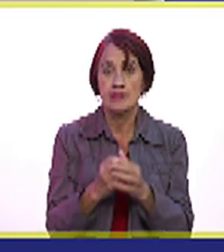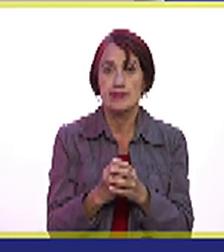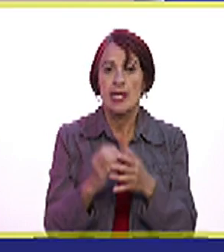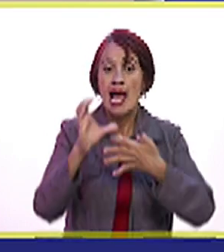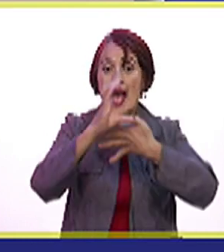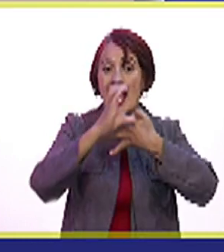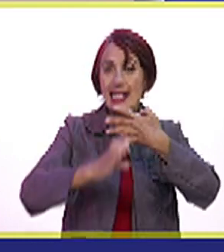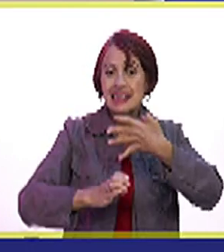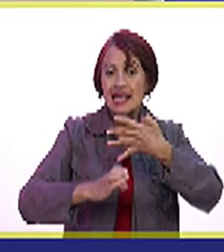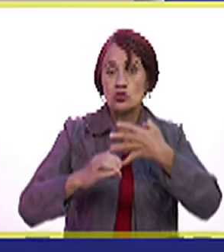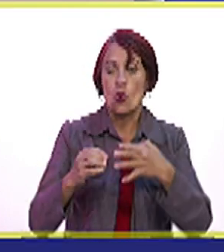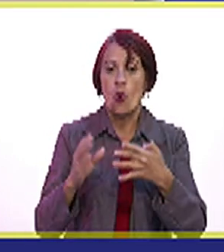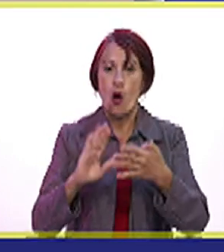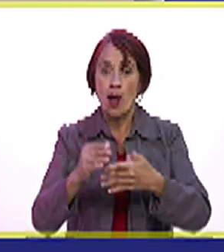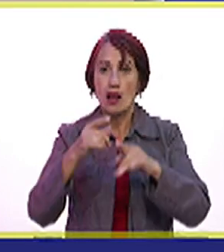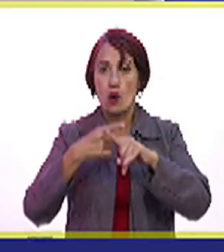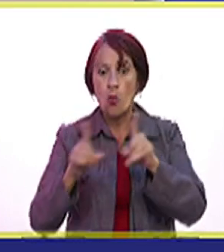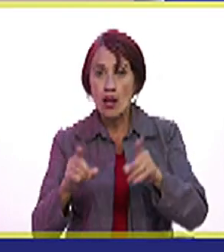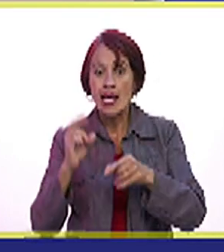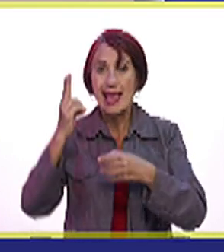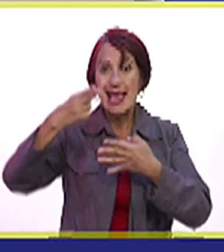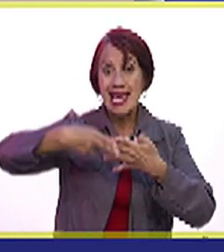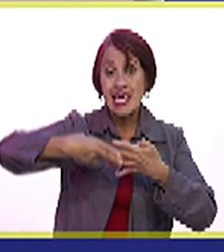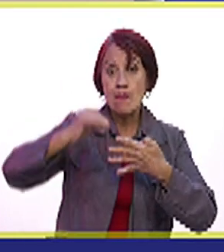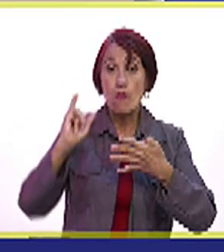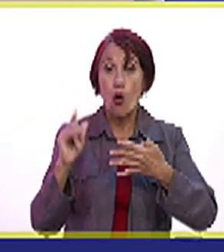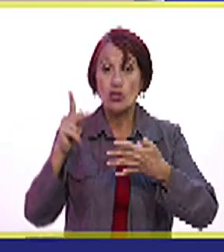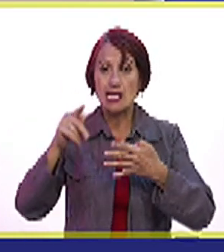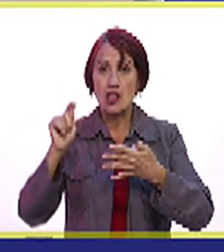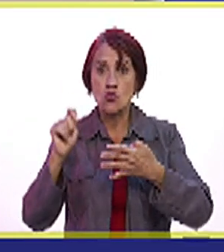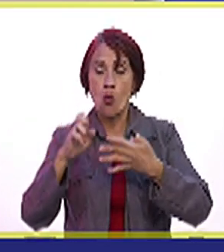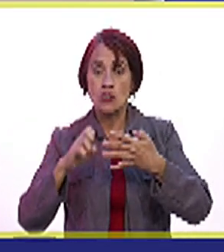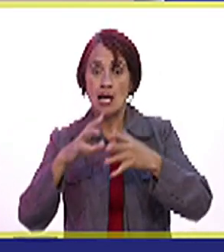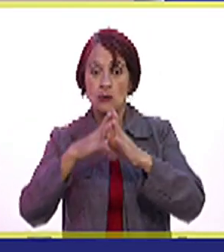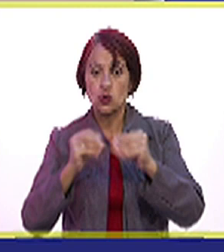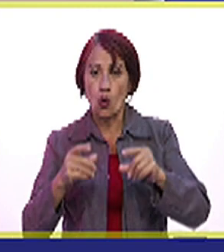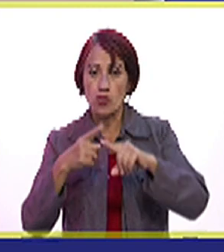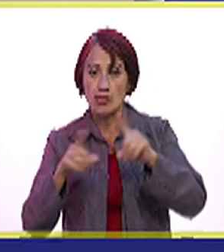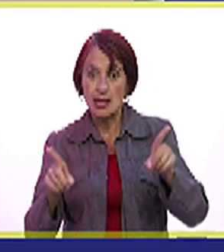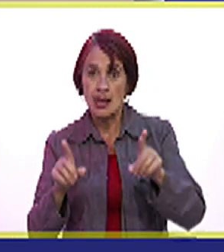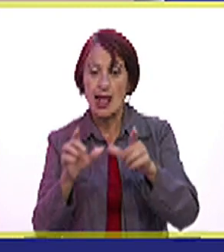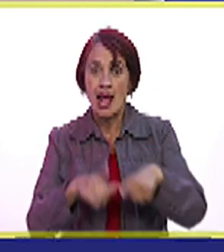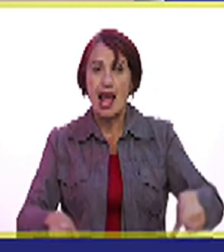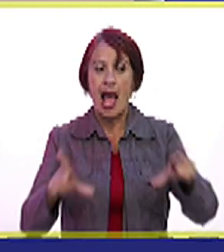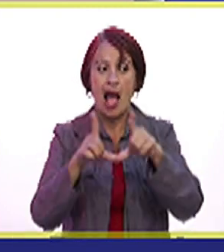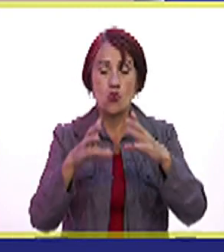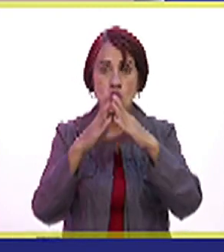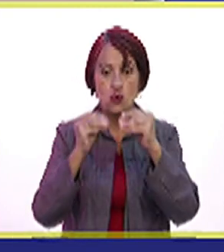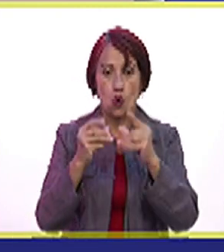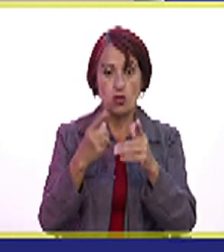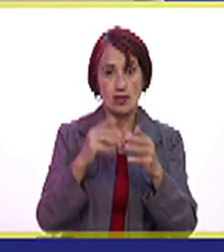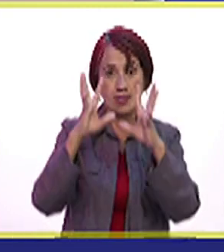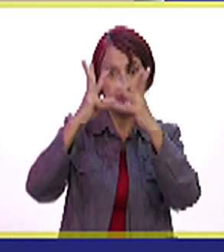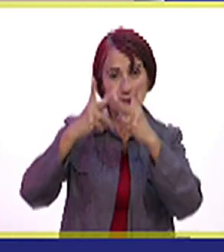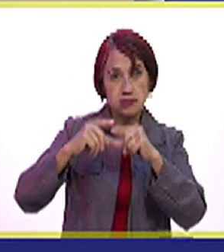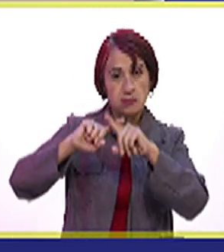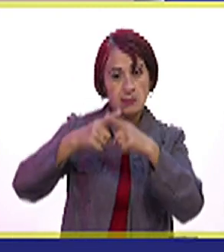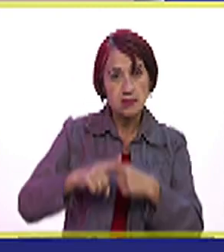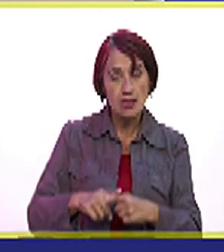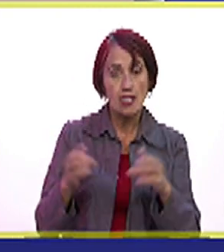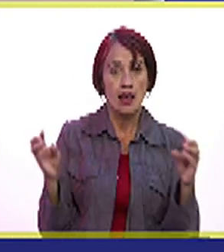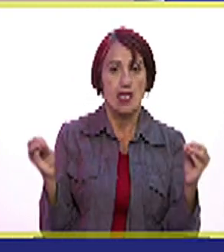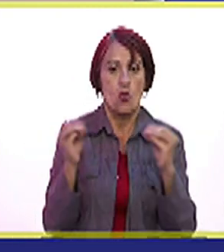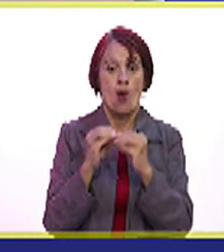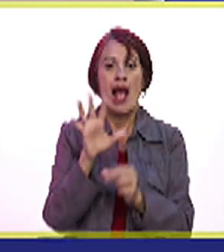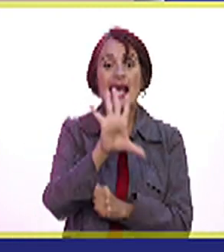de 65, calculamos el ángulo de seno, que nos da esta cantidad, igual a